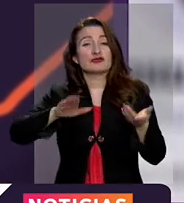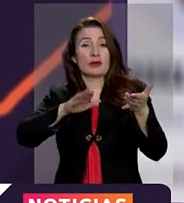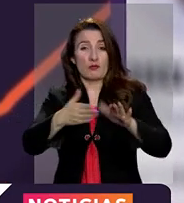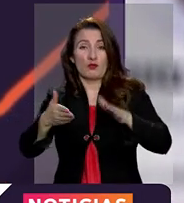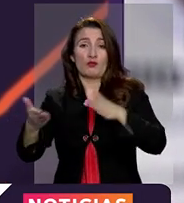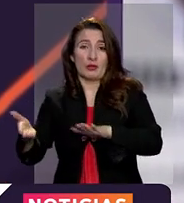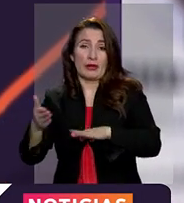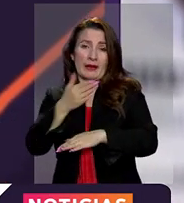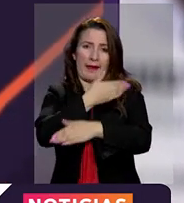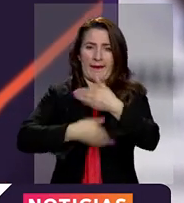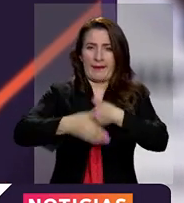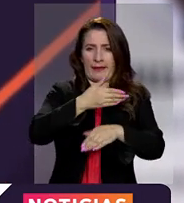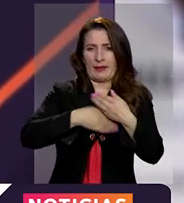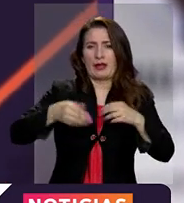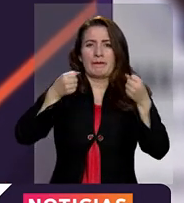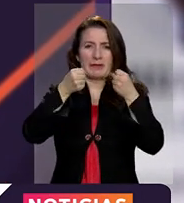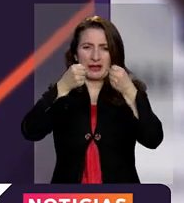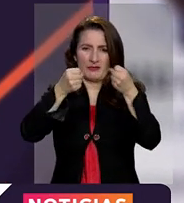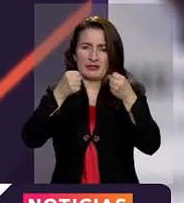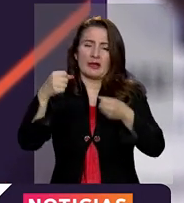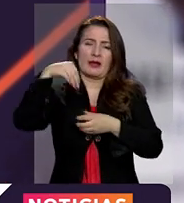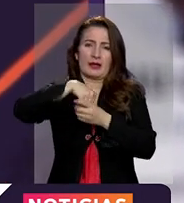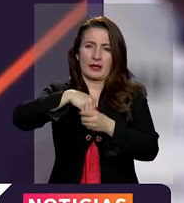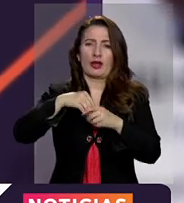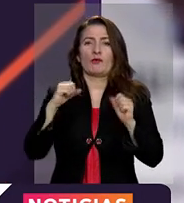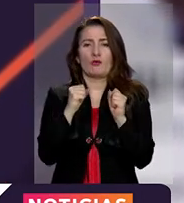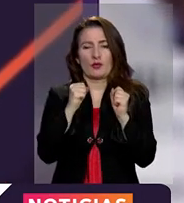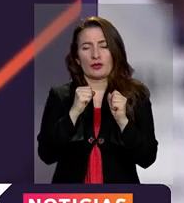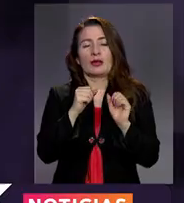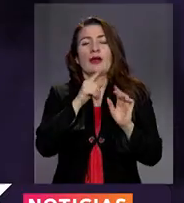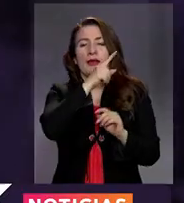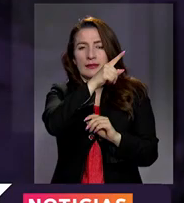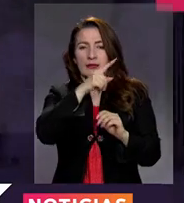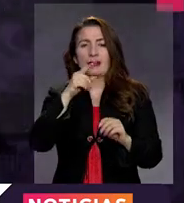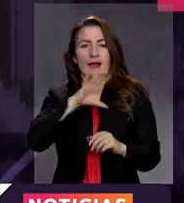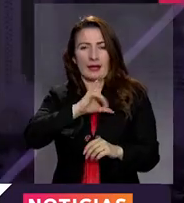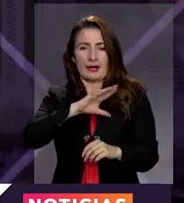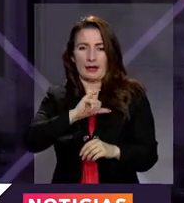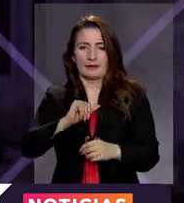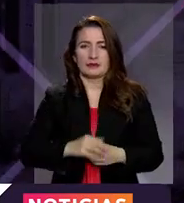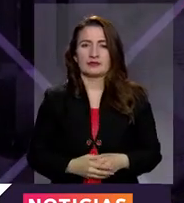y heridas durante las manifestaciones en la capital del valle del cauca